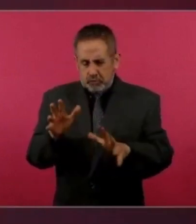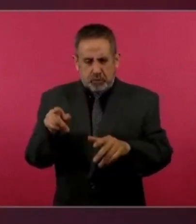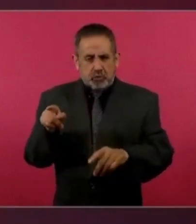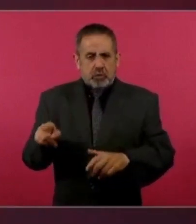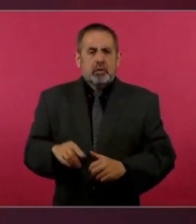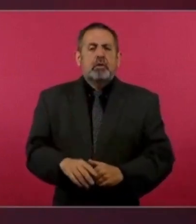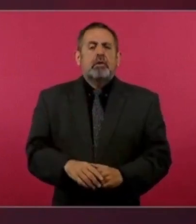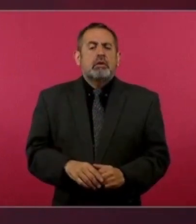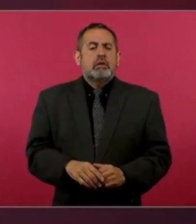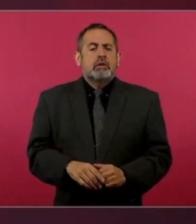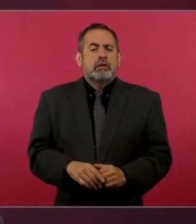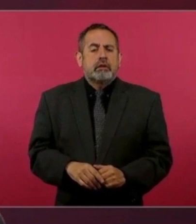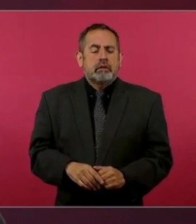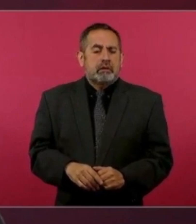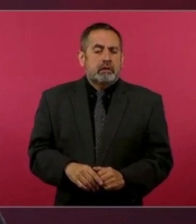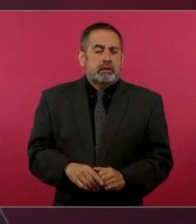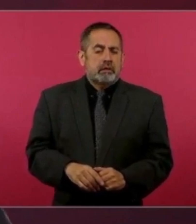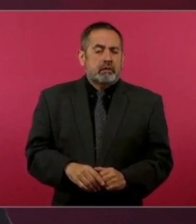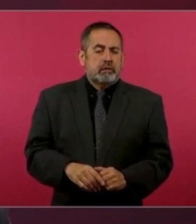por